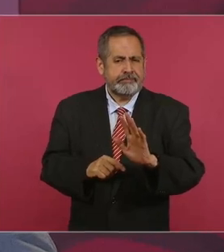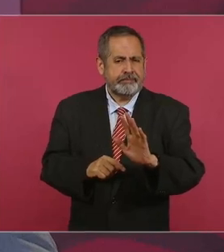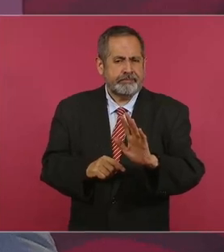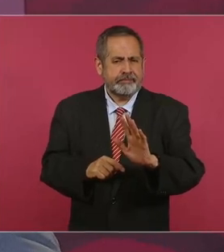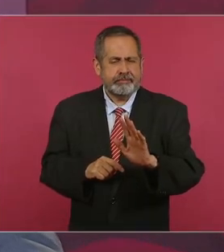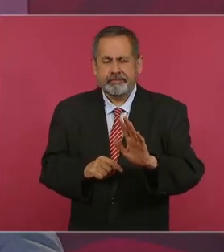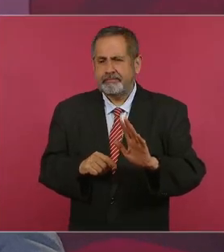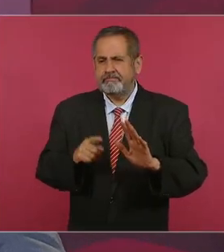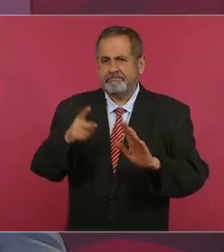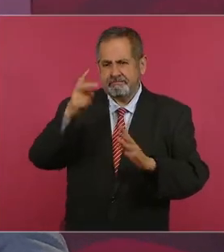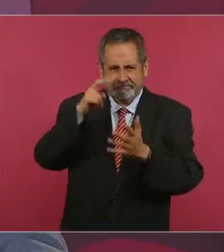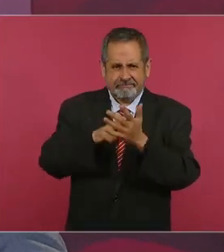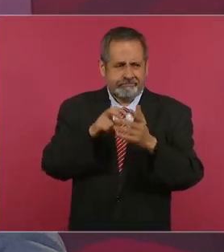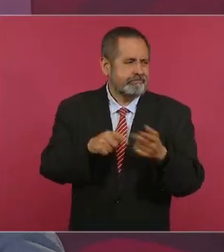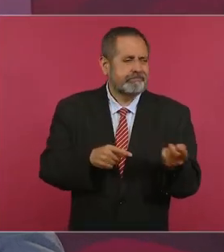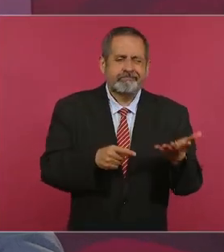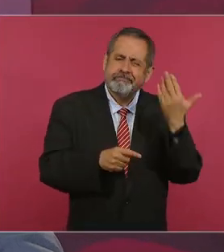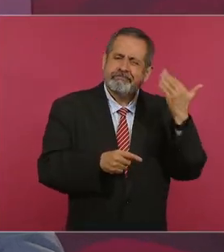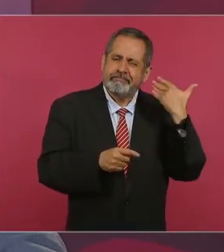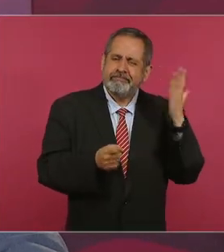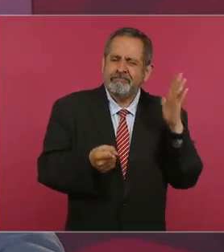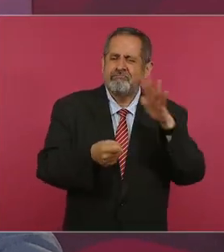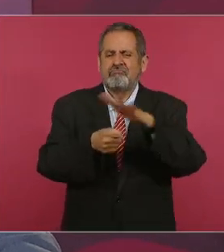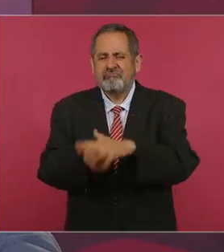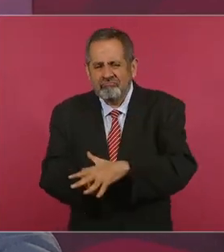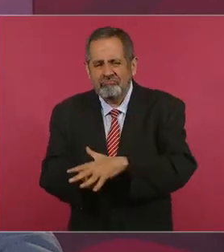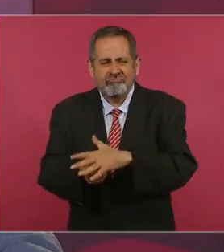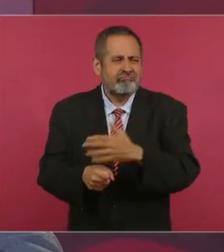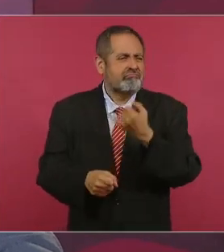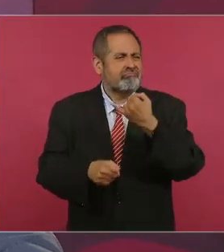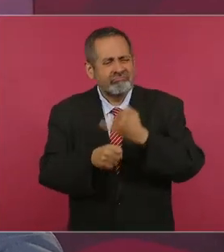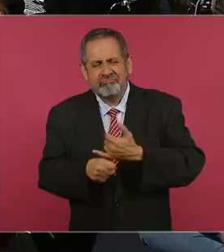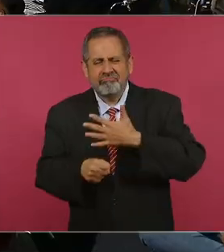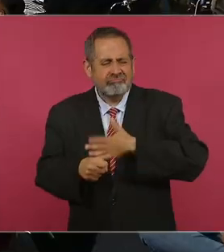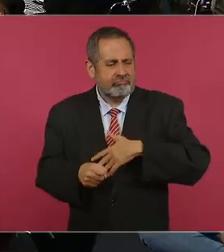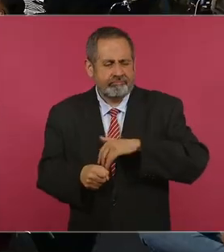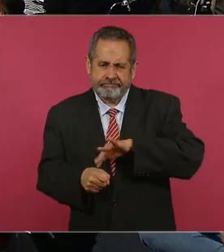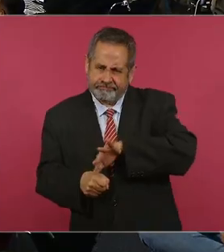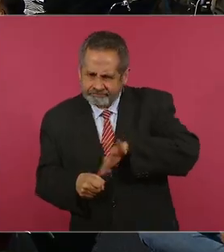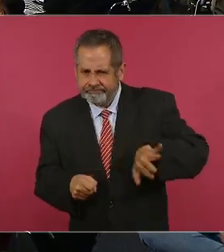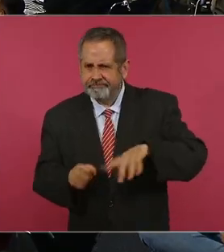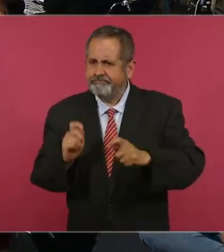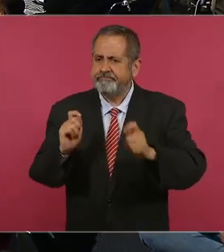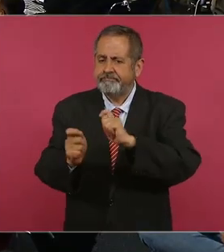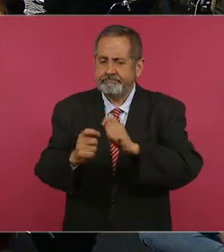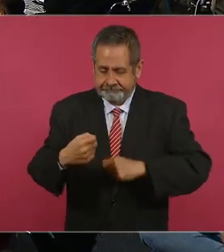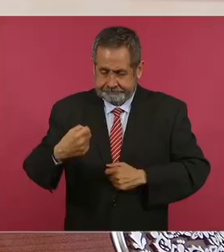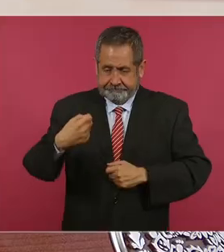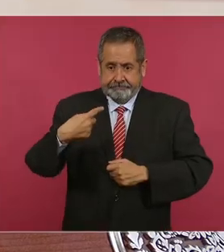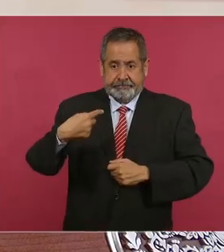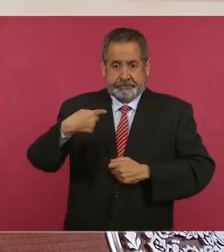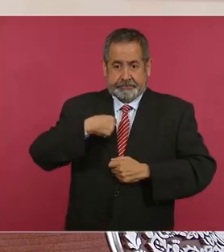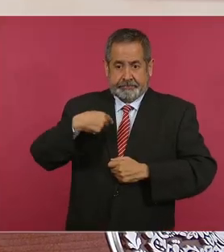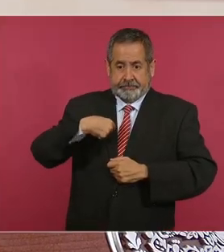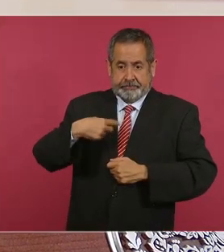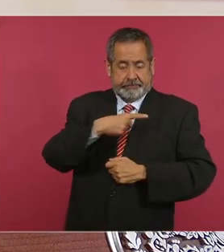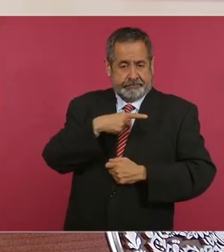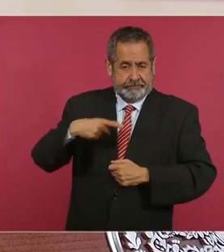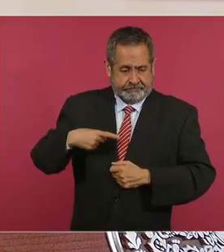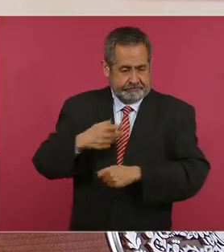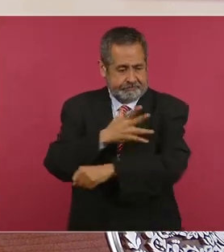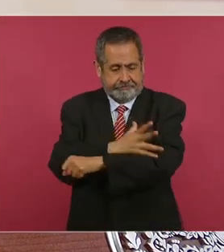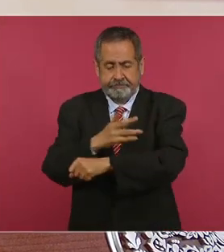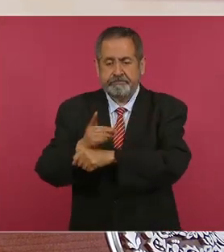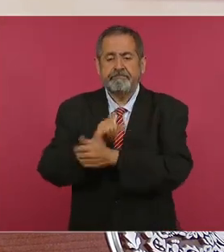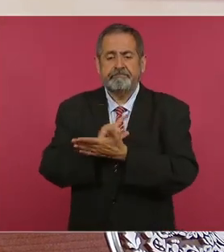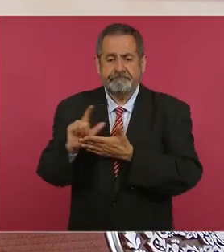un régimen opresivo, injusto, se necesita tener autoridad moral. Si no, no